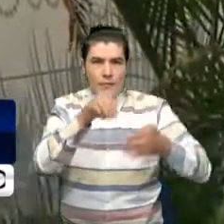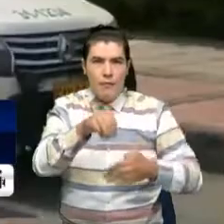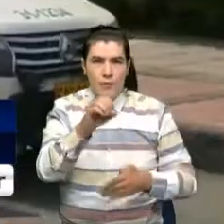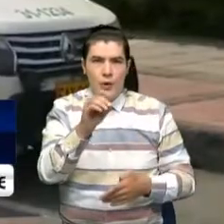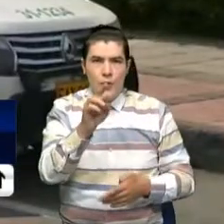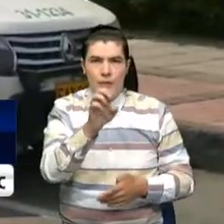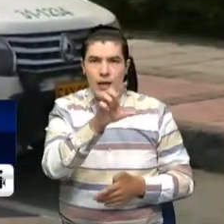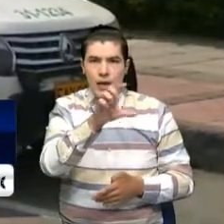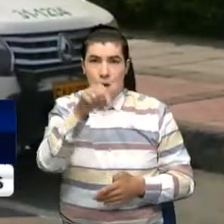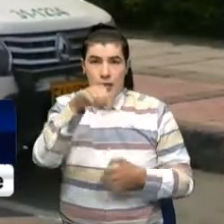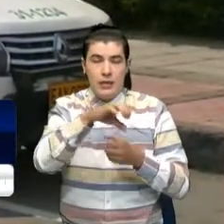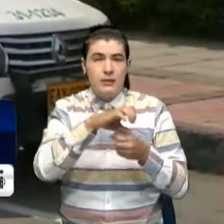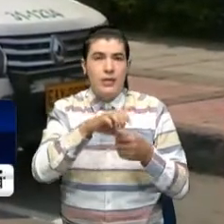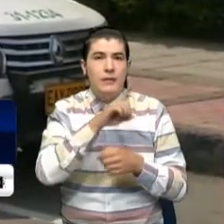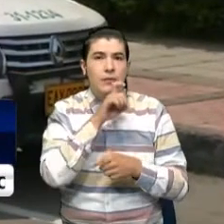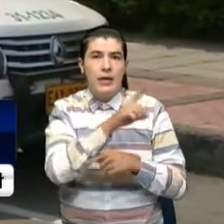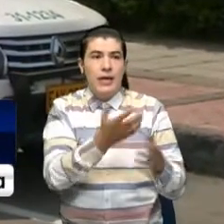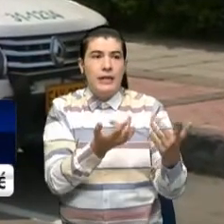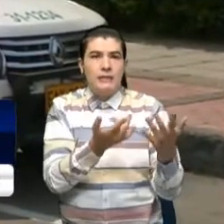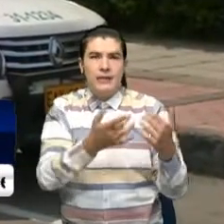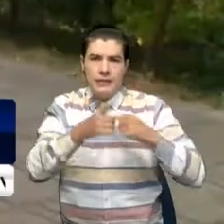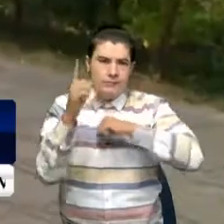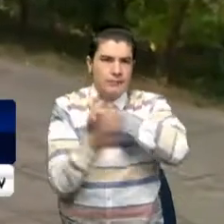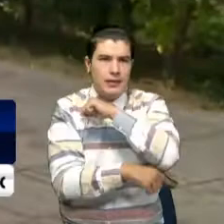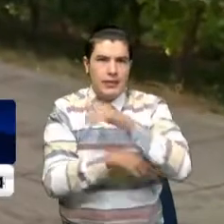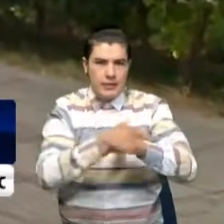en espera de sus condenas